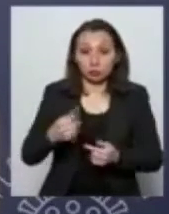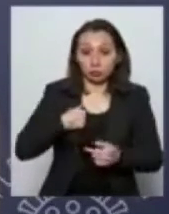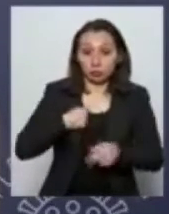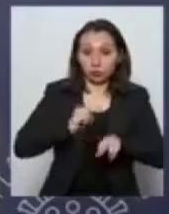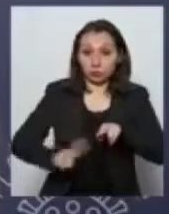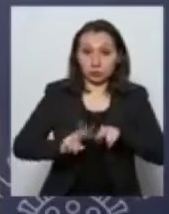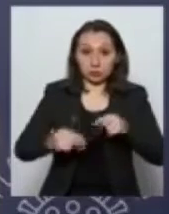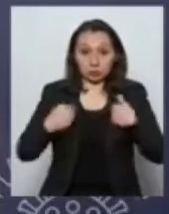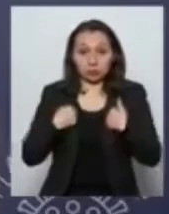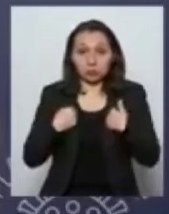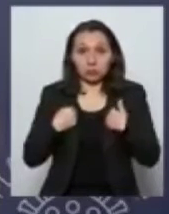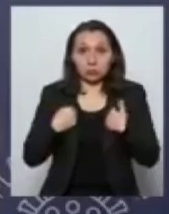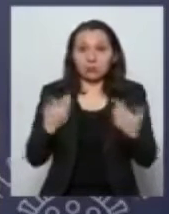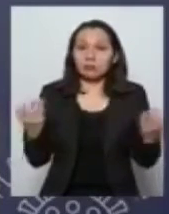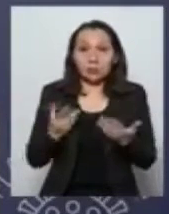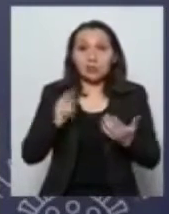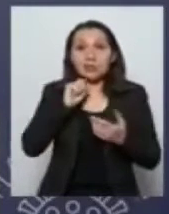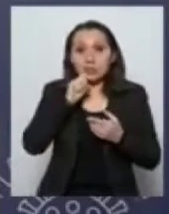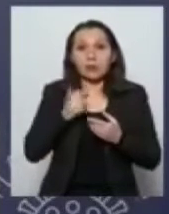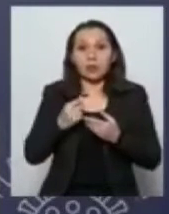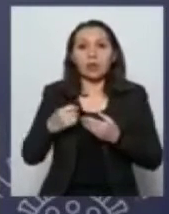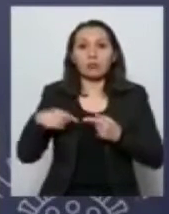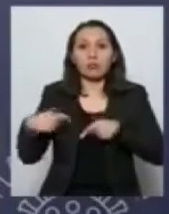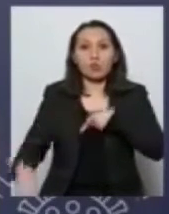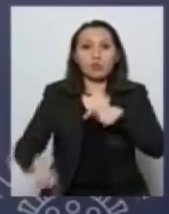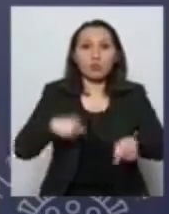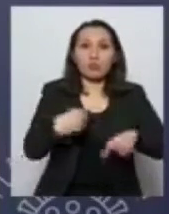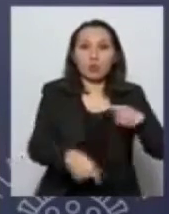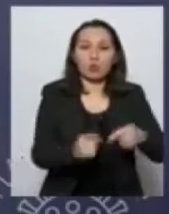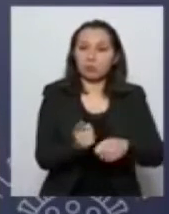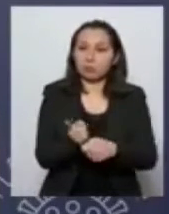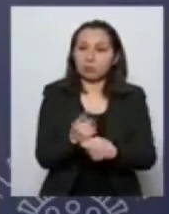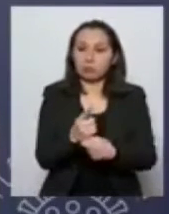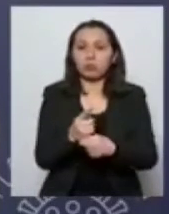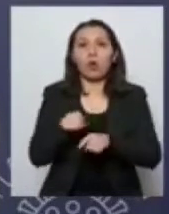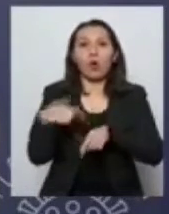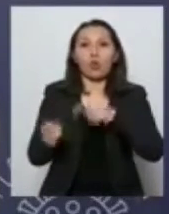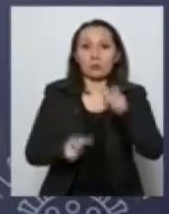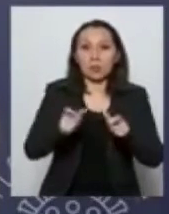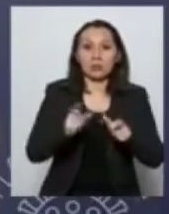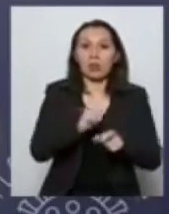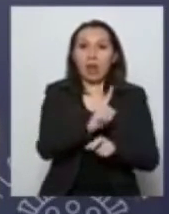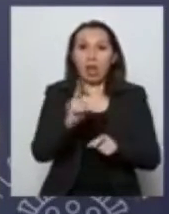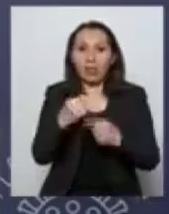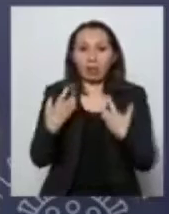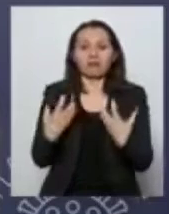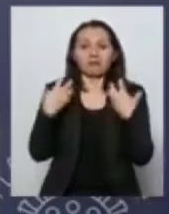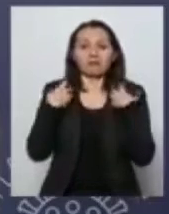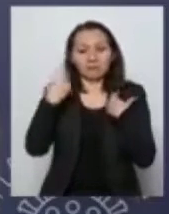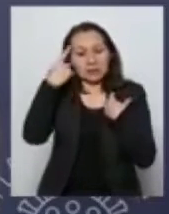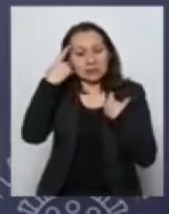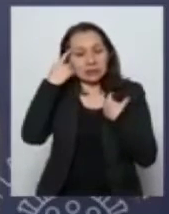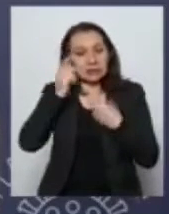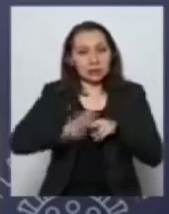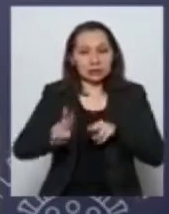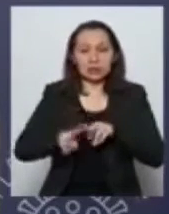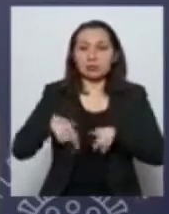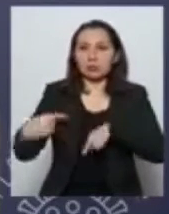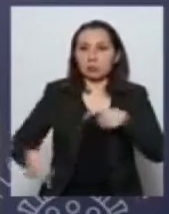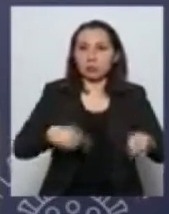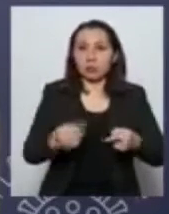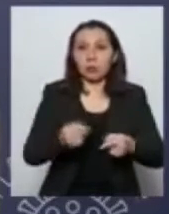yo hago, en definitiva, tiene una repercusión inmediata en otros, y es por eso que